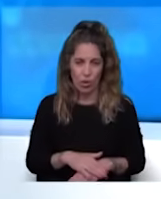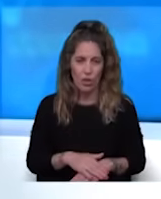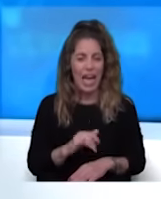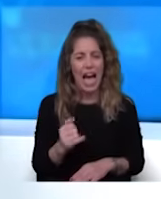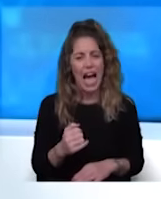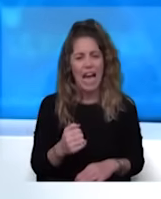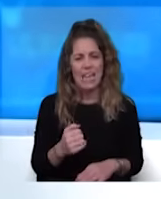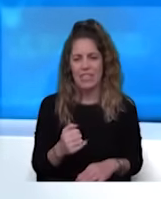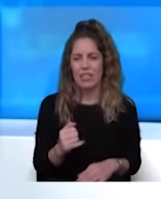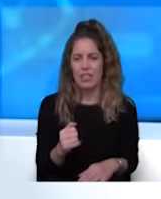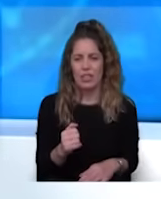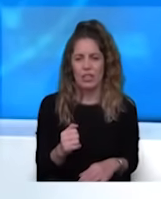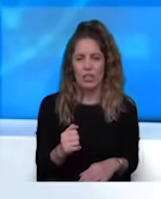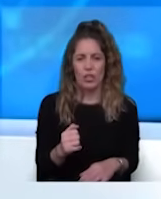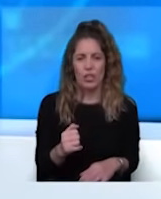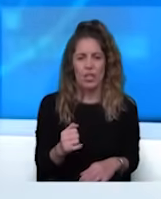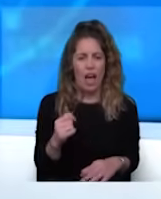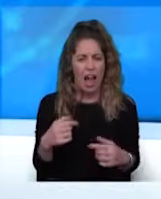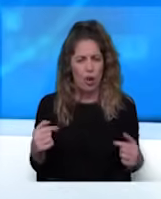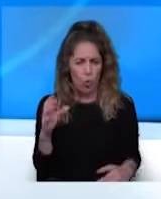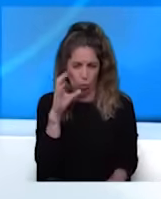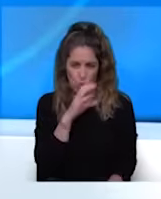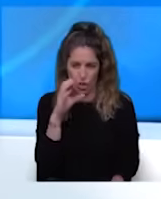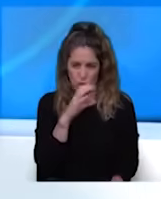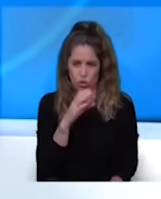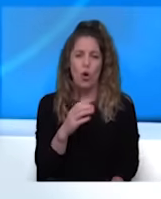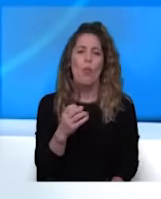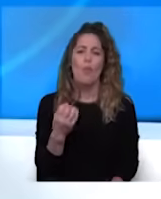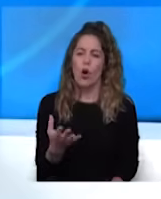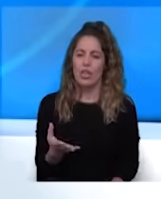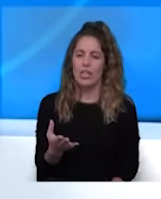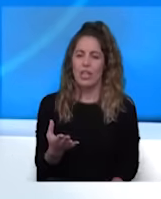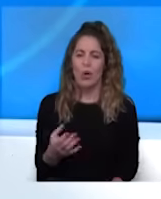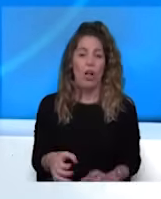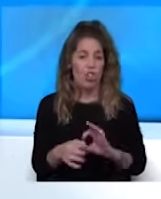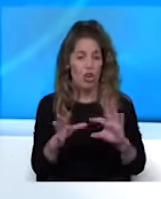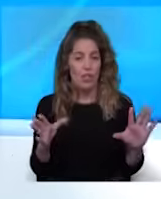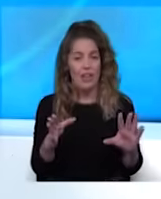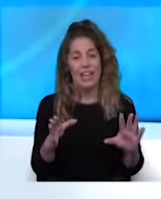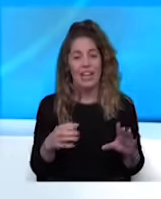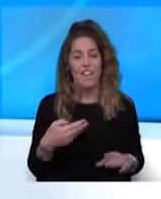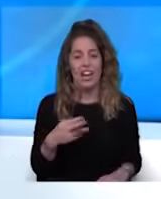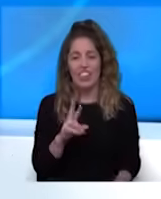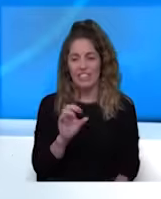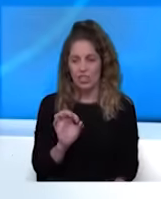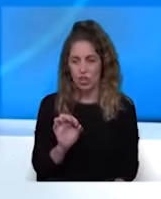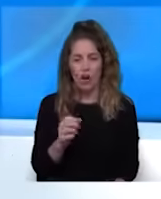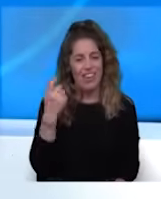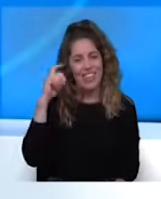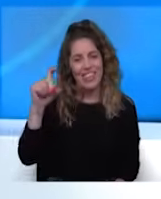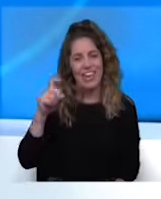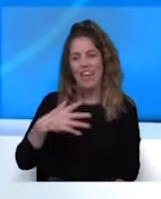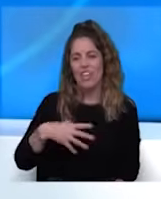caso este muy muy curioso porque cuando liberan a bardeo eh la idea era